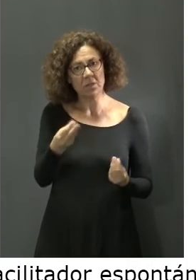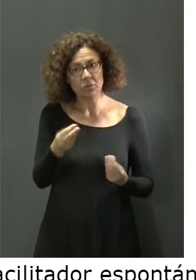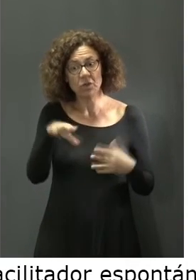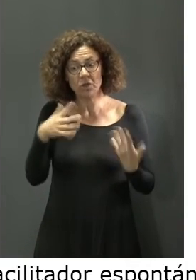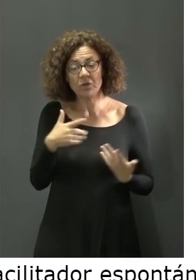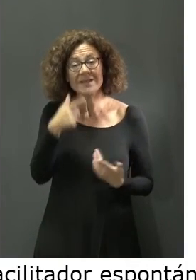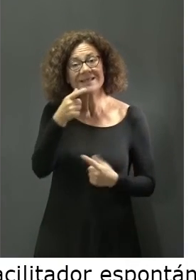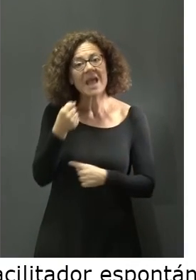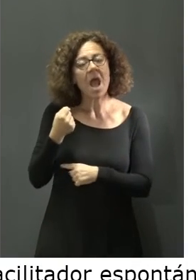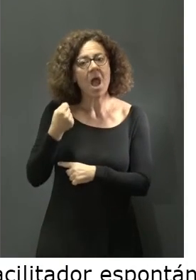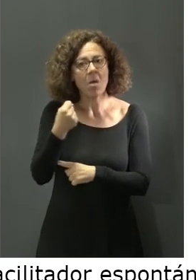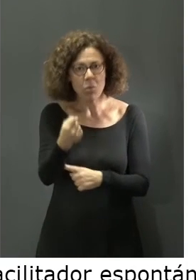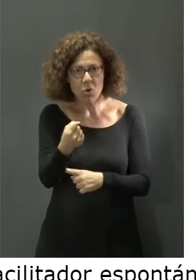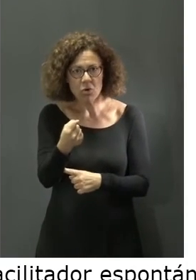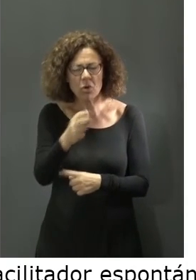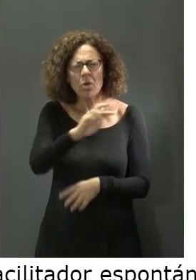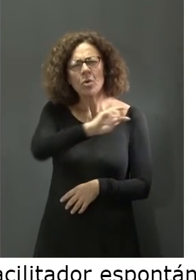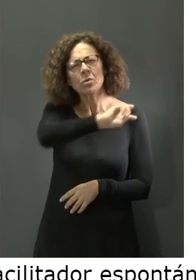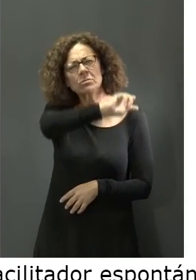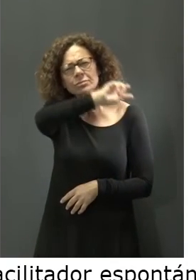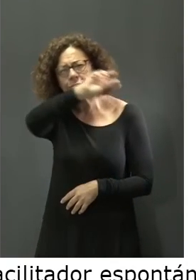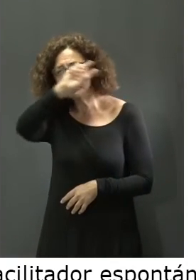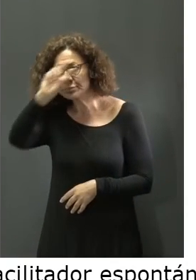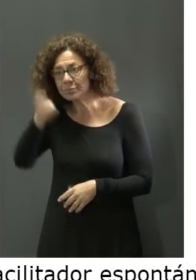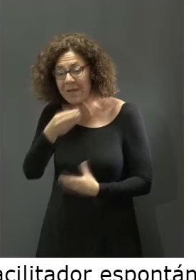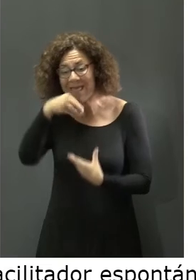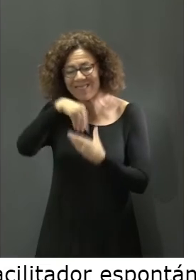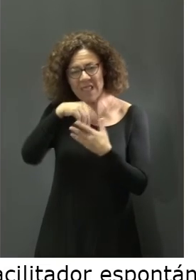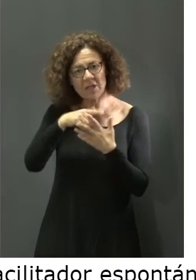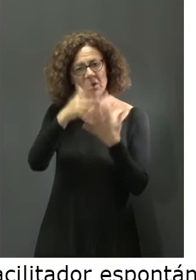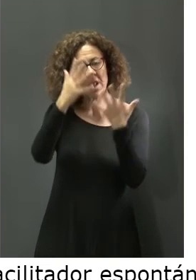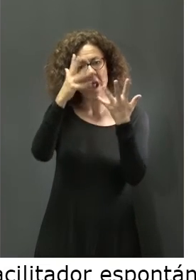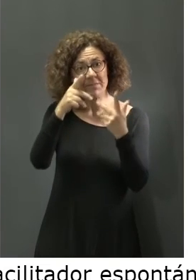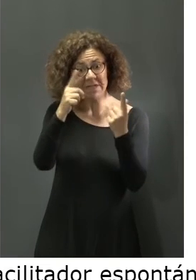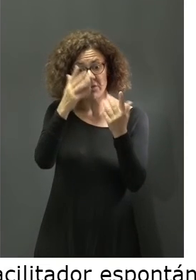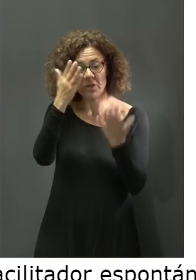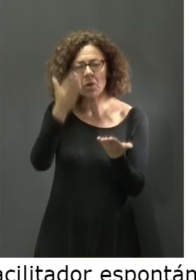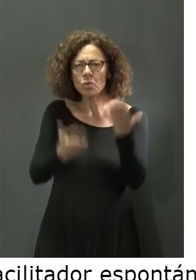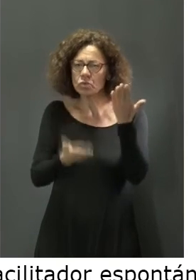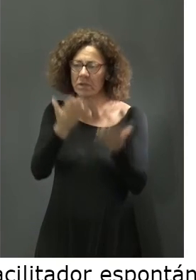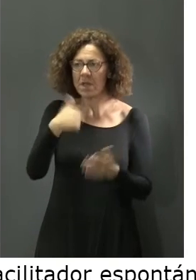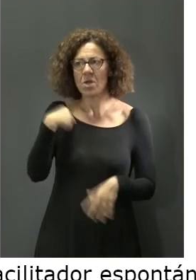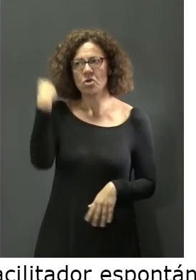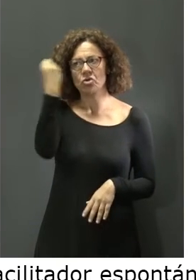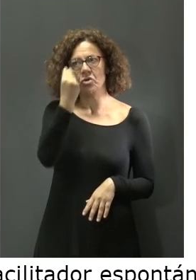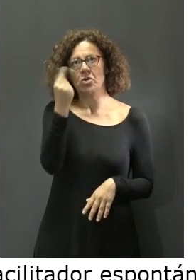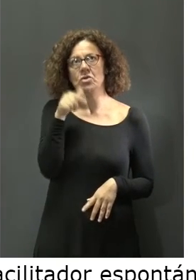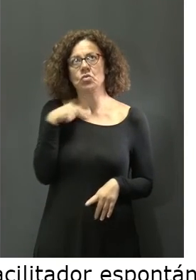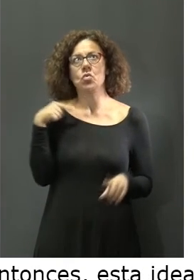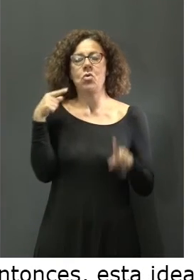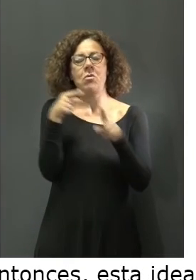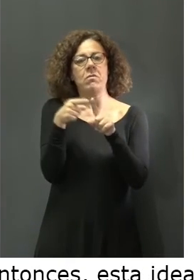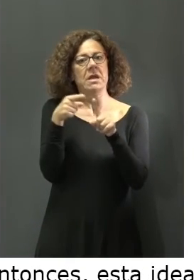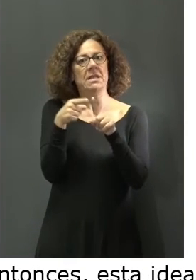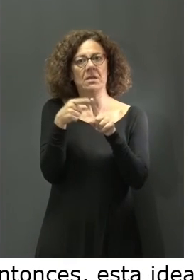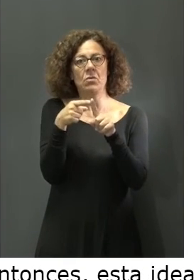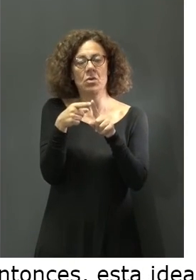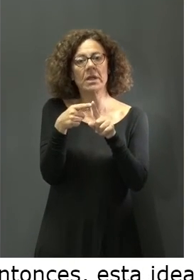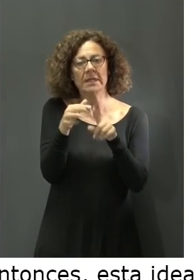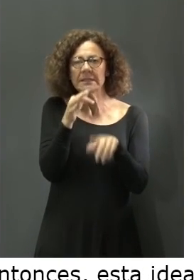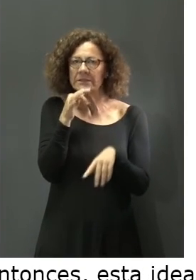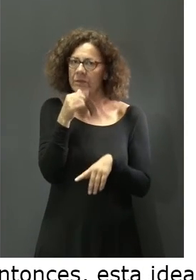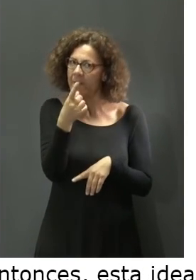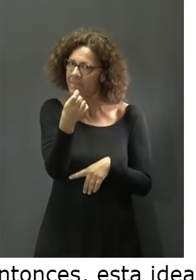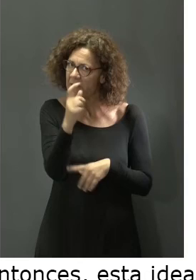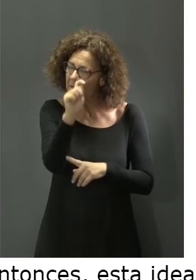con este apoyo multidisciplinar dentro de la Administración de Justicia, yo creo que es un objetivo que queda pendiente, pero